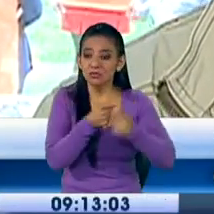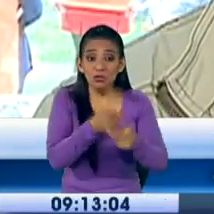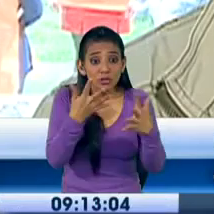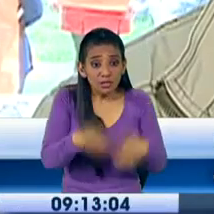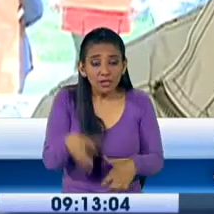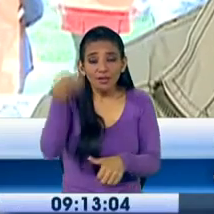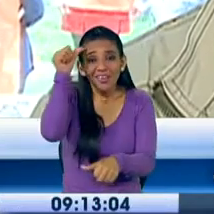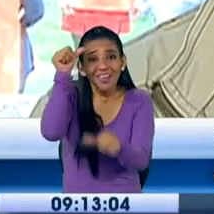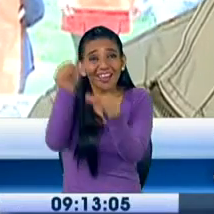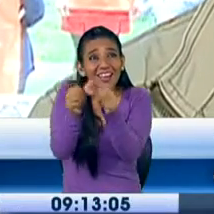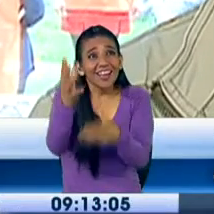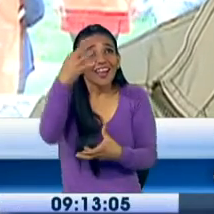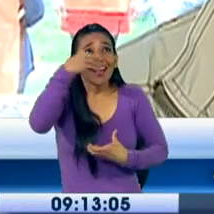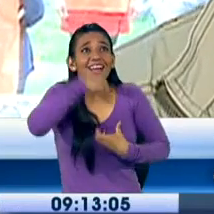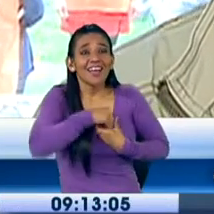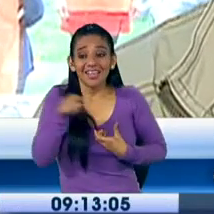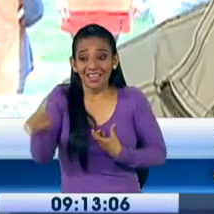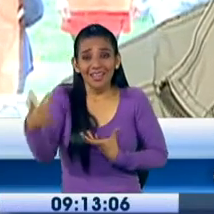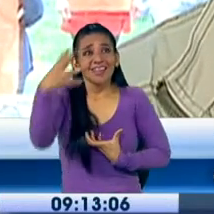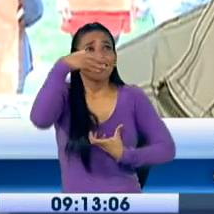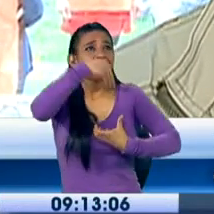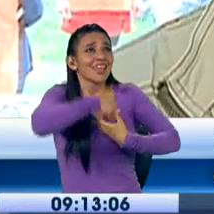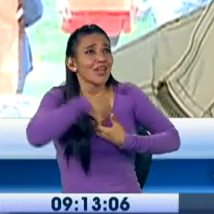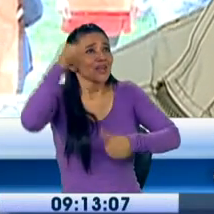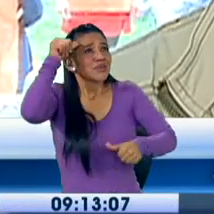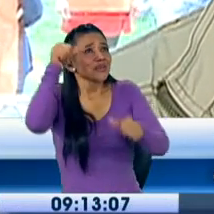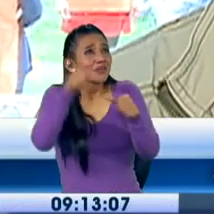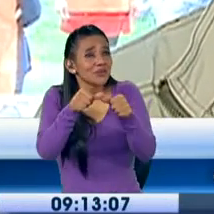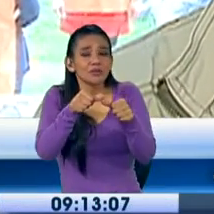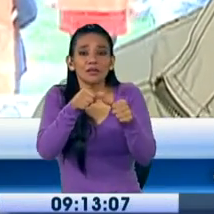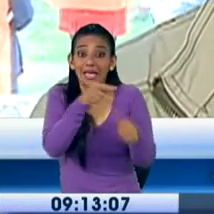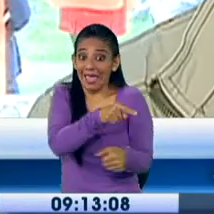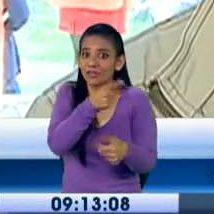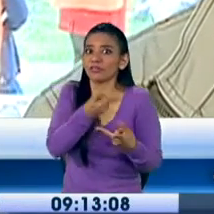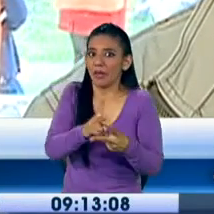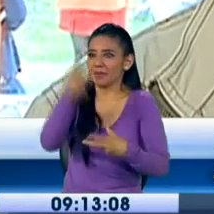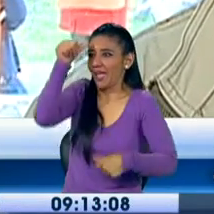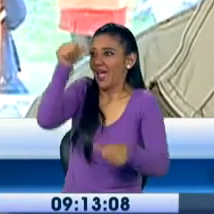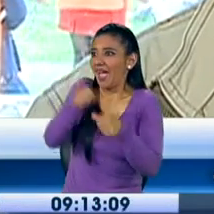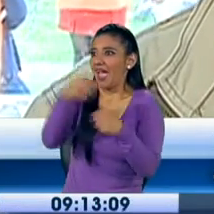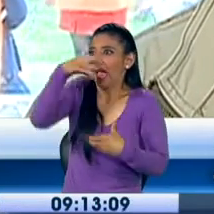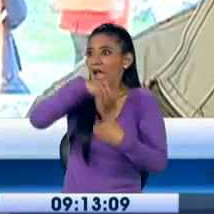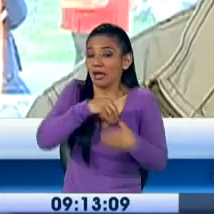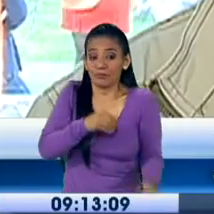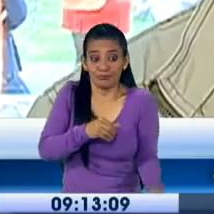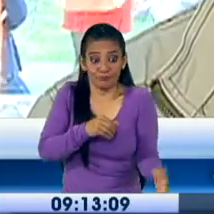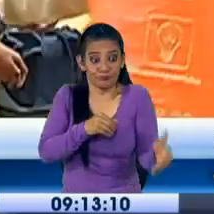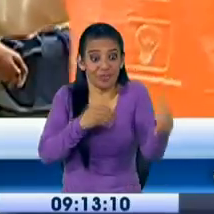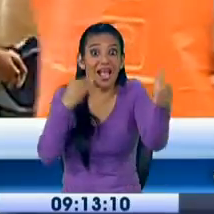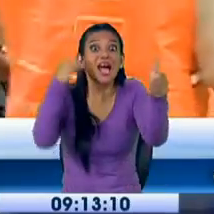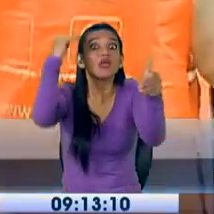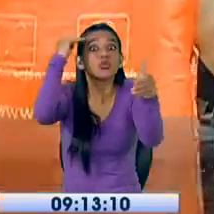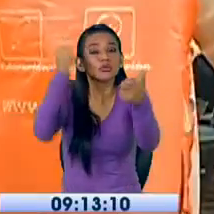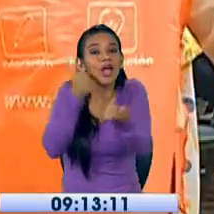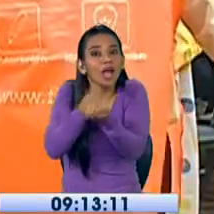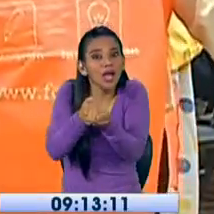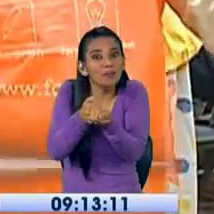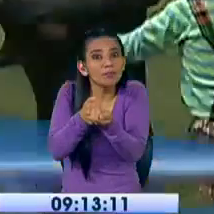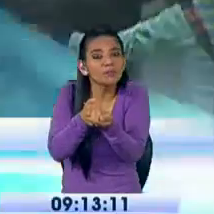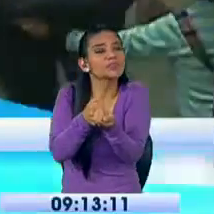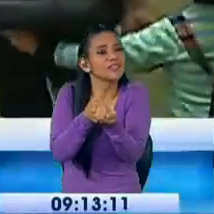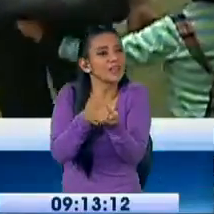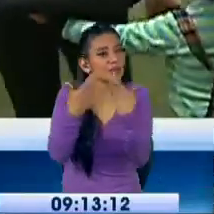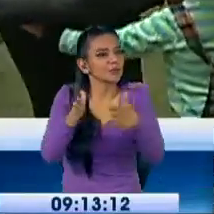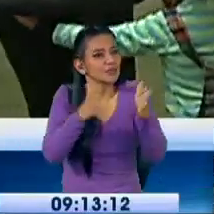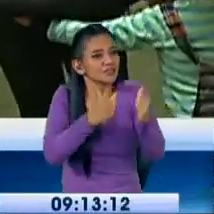en su corazón y que su responsabilidad social crezca mientras sean adultos también. Así que organizaron una fuga,